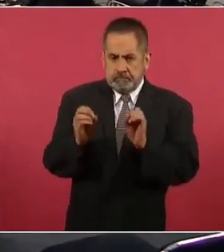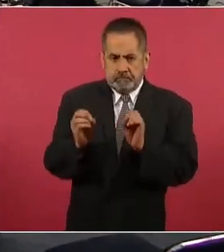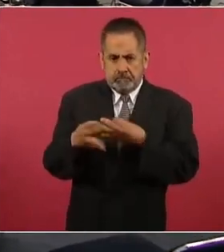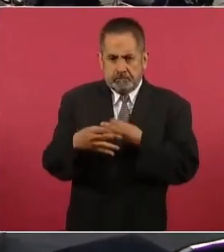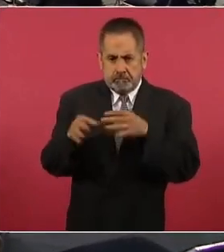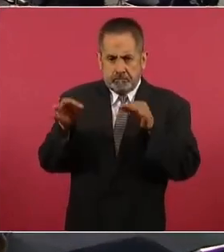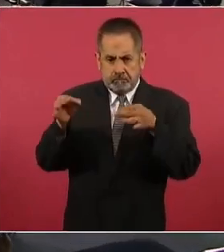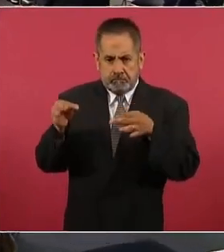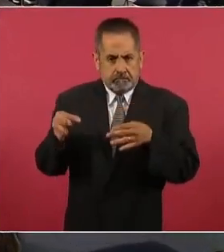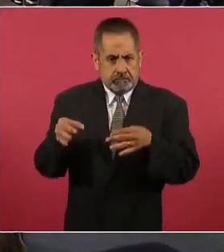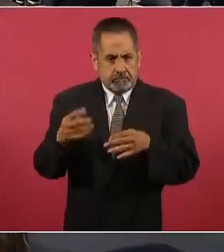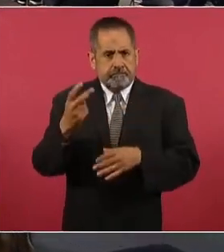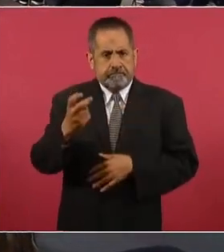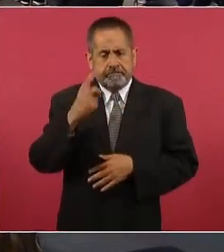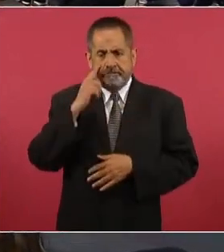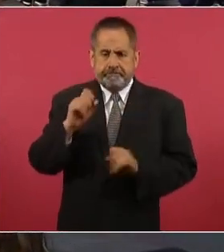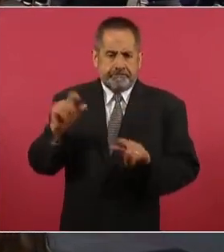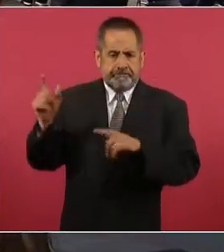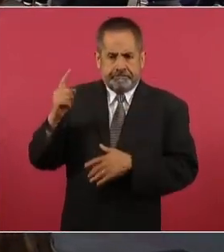Sí, ese es.